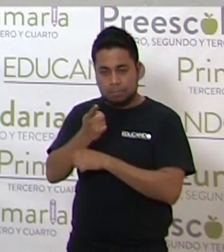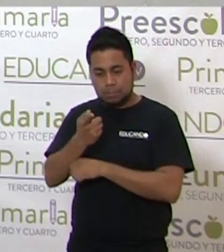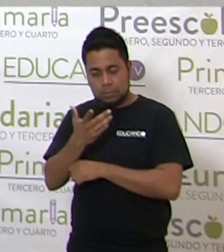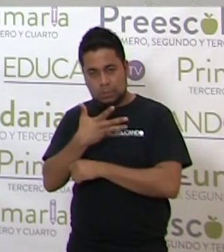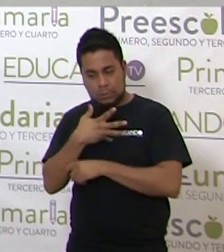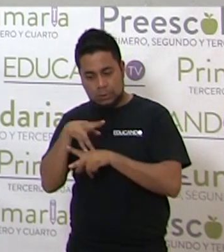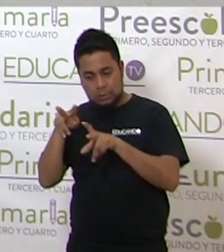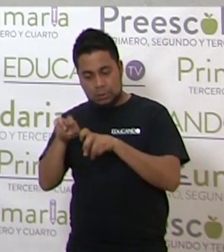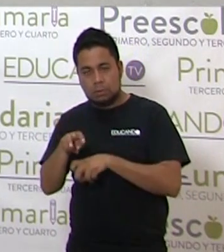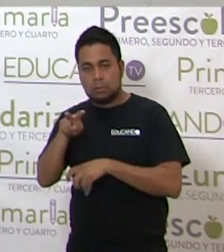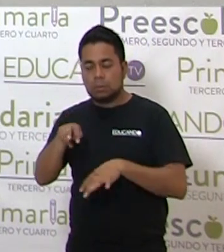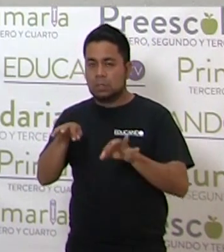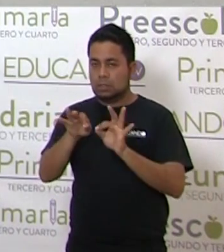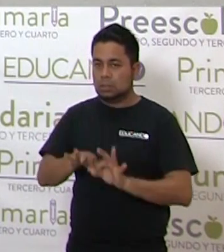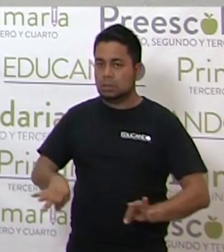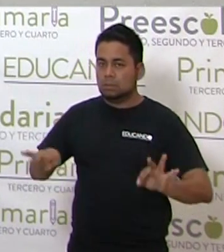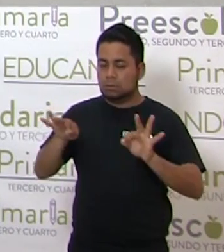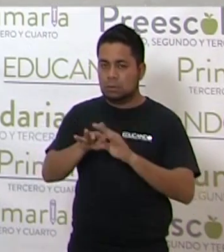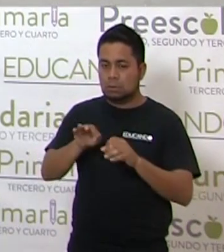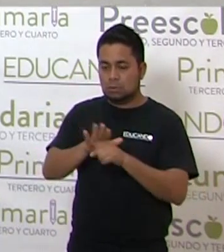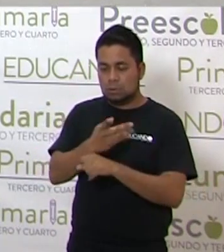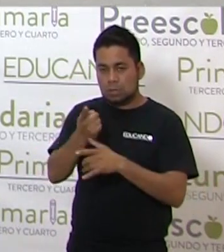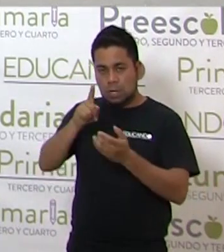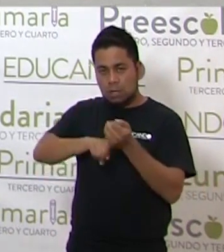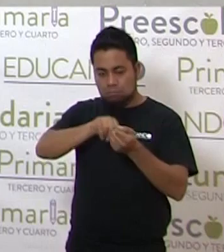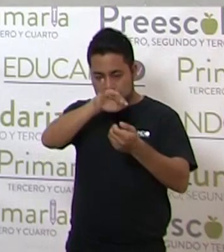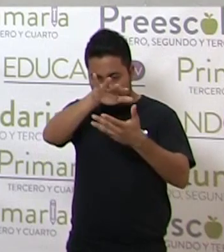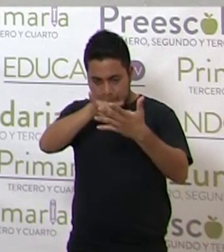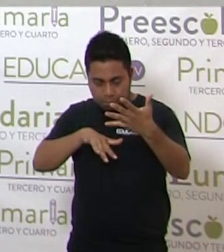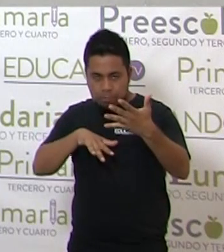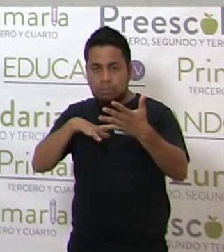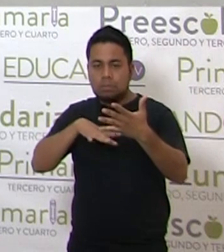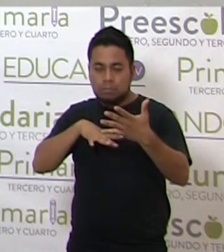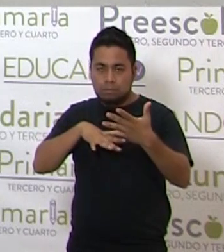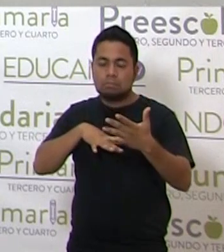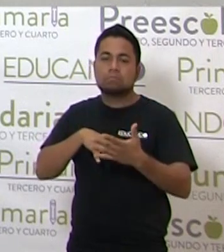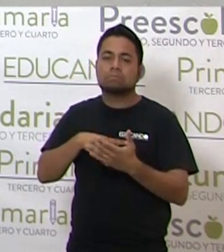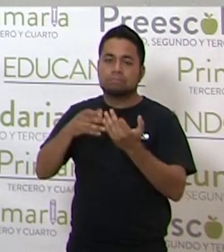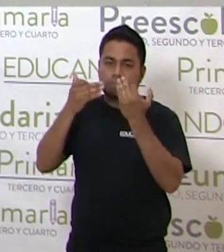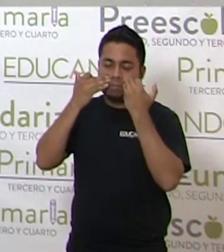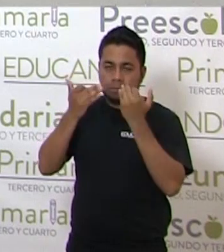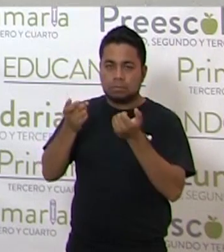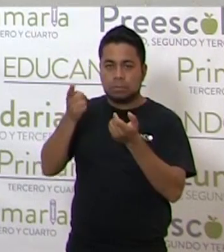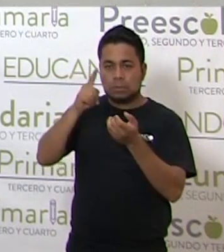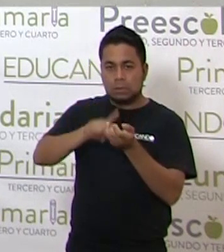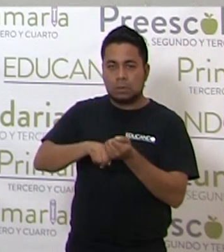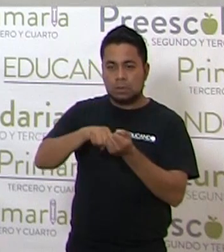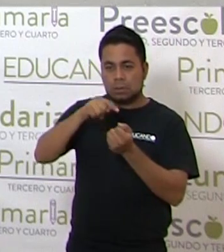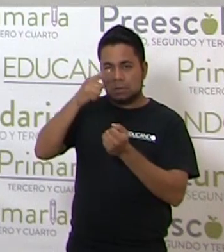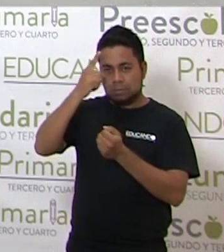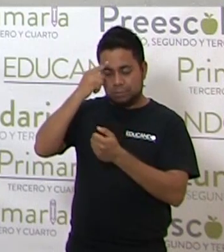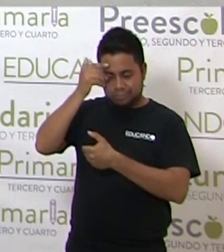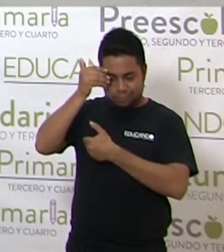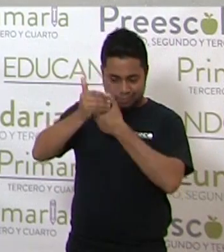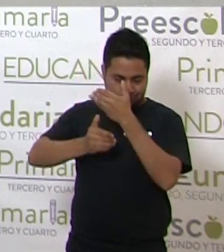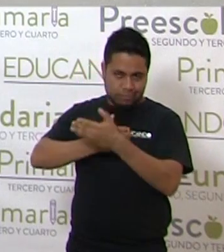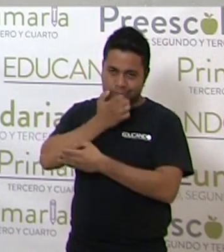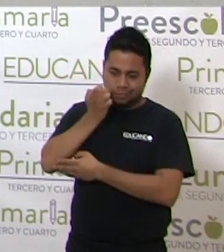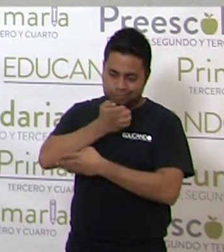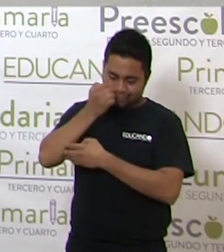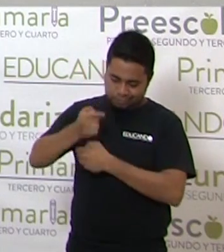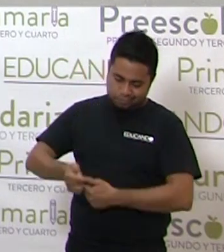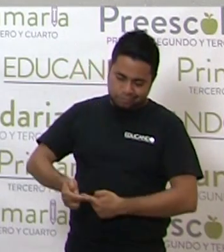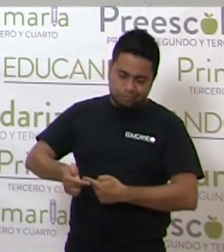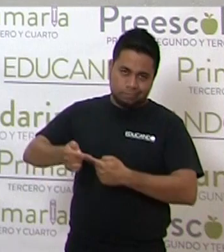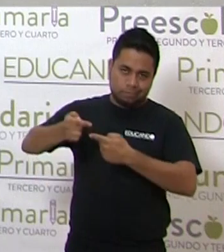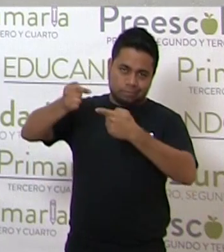tema muy importante, ya que los textos expositivos están presentes en toda nuestra formación académica.